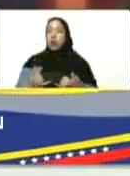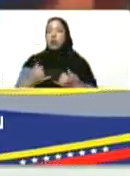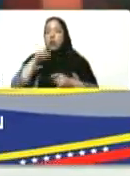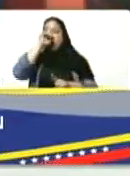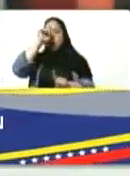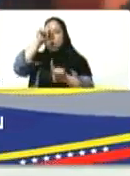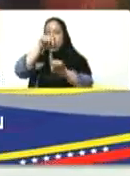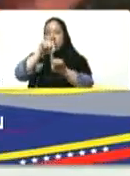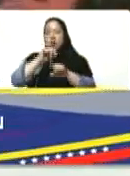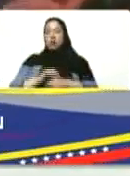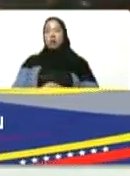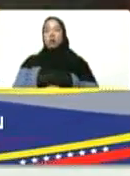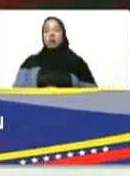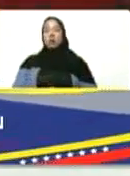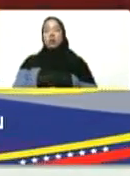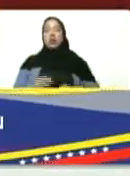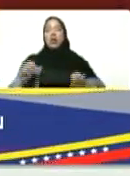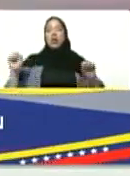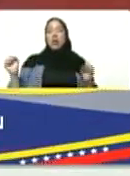El camino